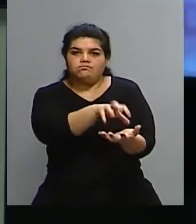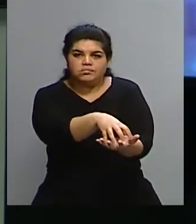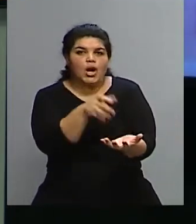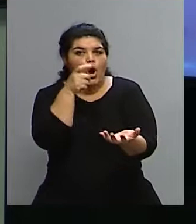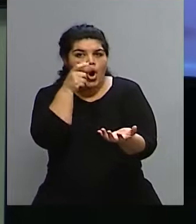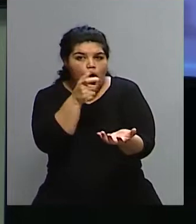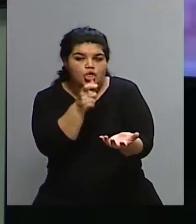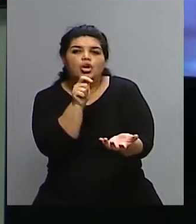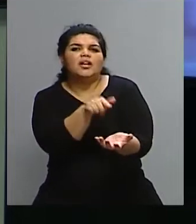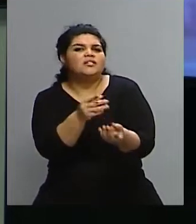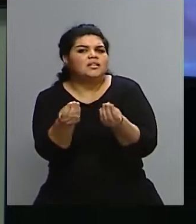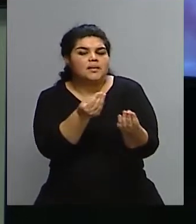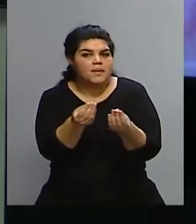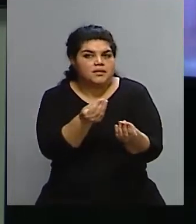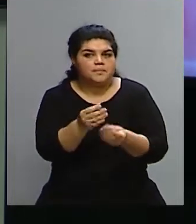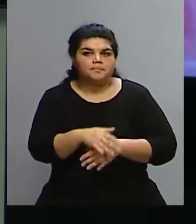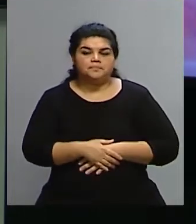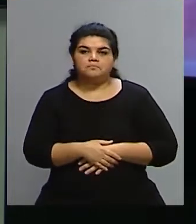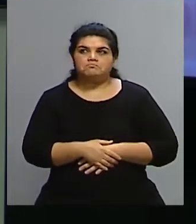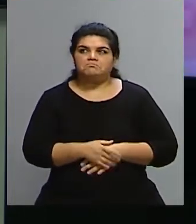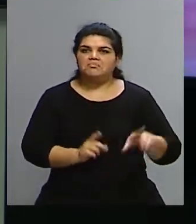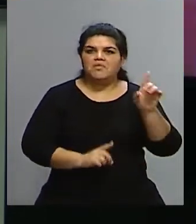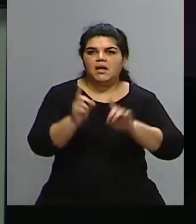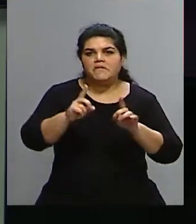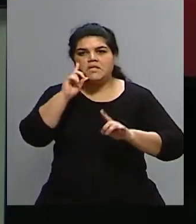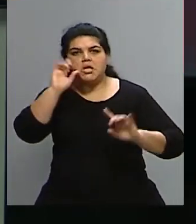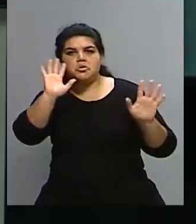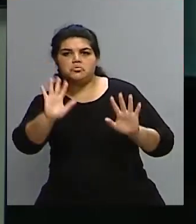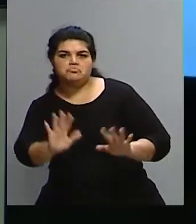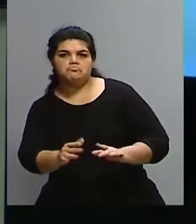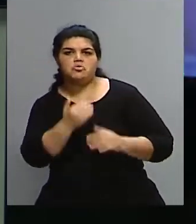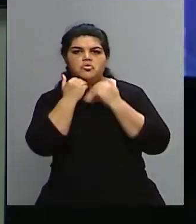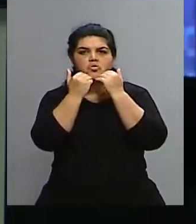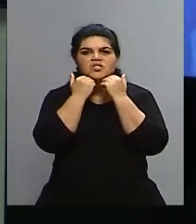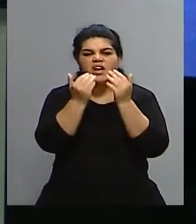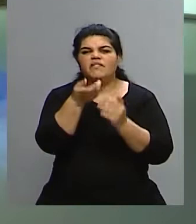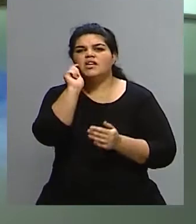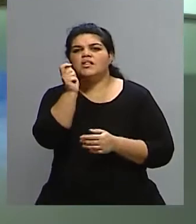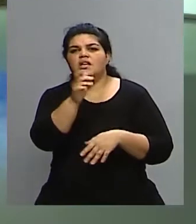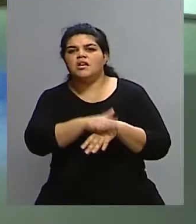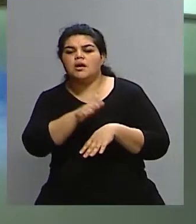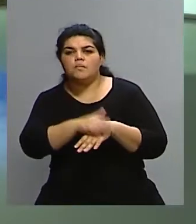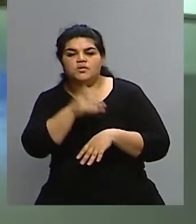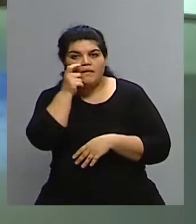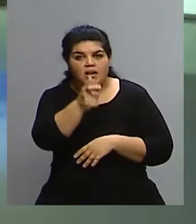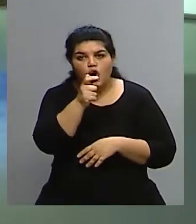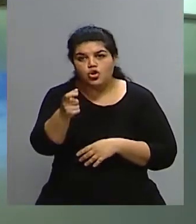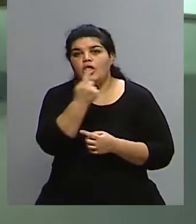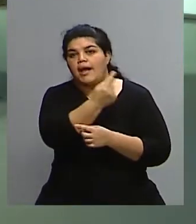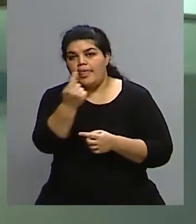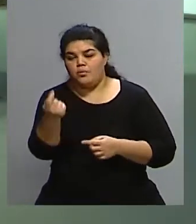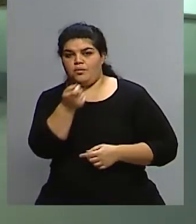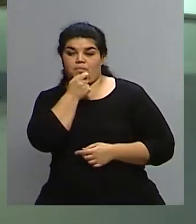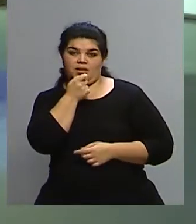hay un desconocimiento de a quién le toca controlar en cada jurisdicción. Porque hablamos más temprano de la jurisdicción